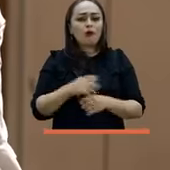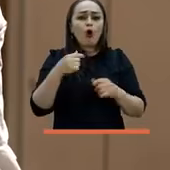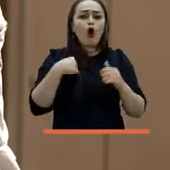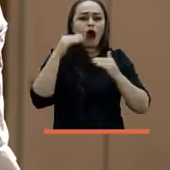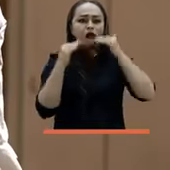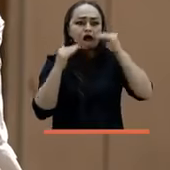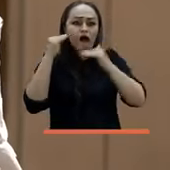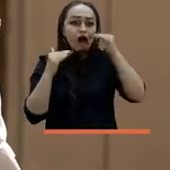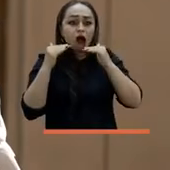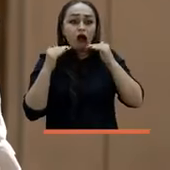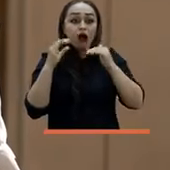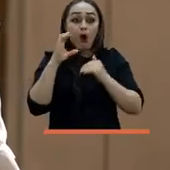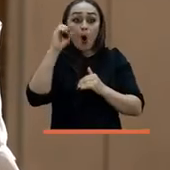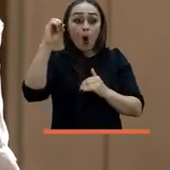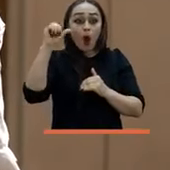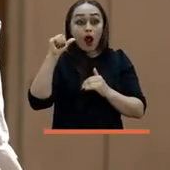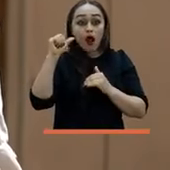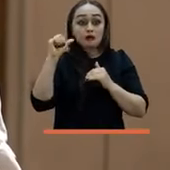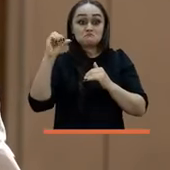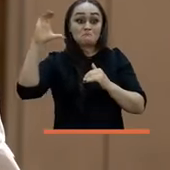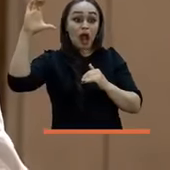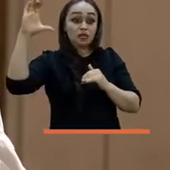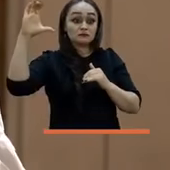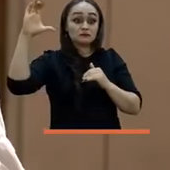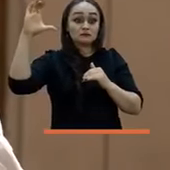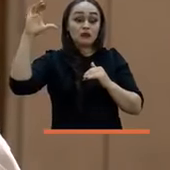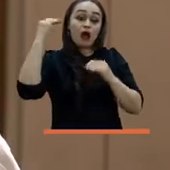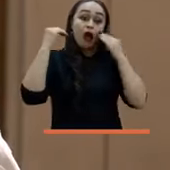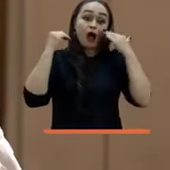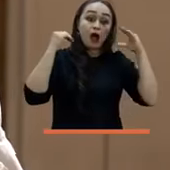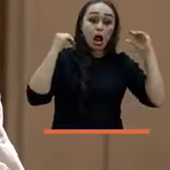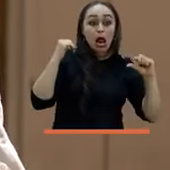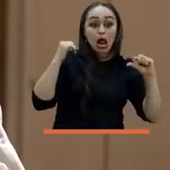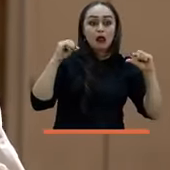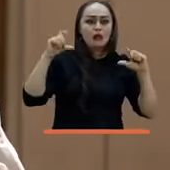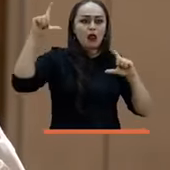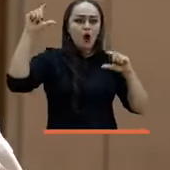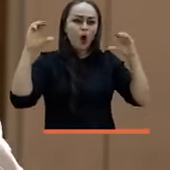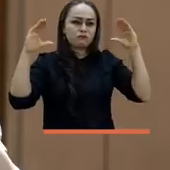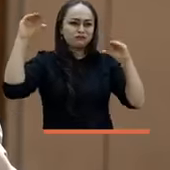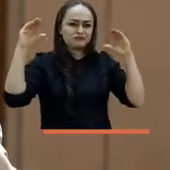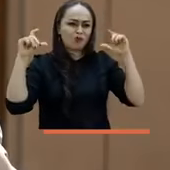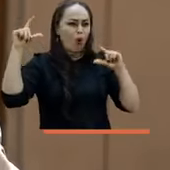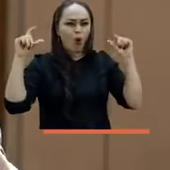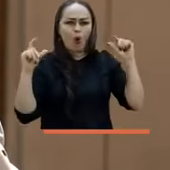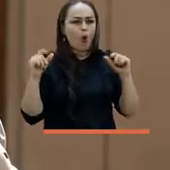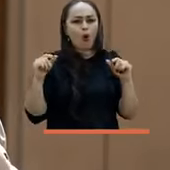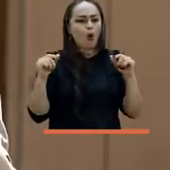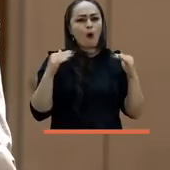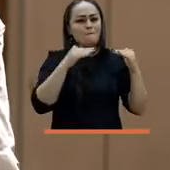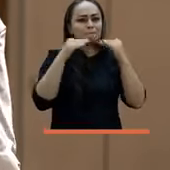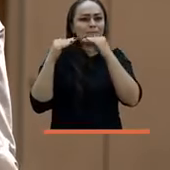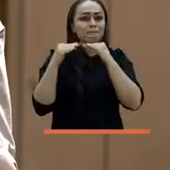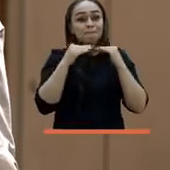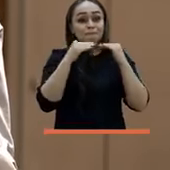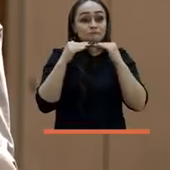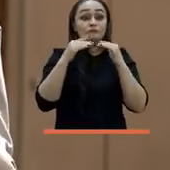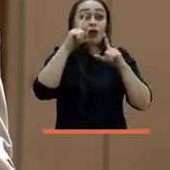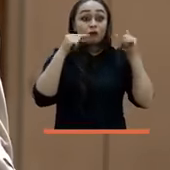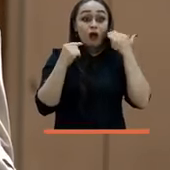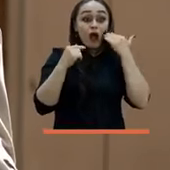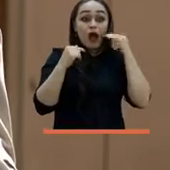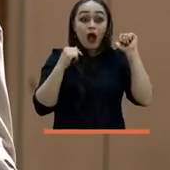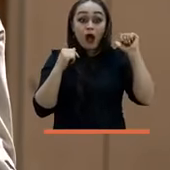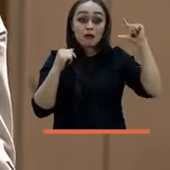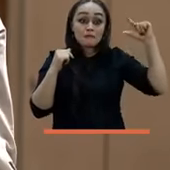porque ese es un dato muy positivo que yo puedo dar de confiar entonces nunca se nos hubiera ocurrido que hay lugares donde las mujeres ganen menos que